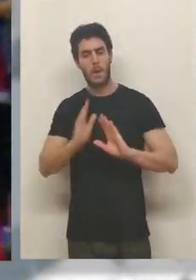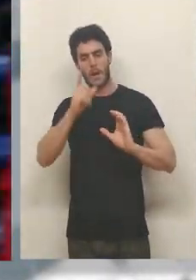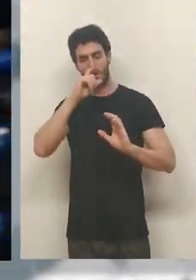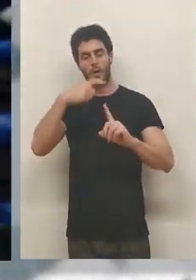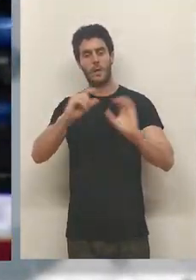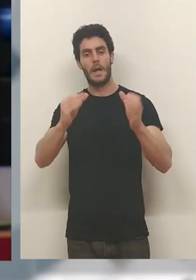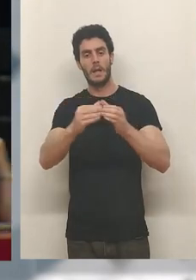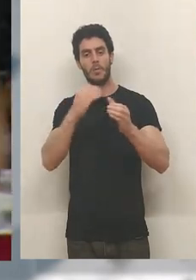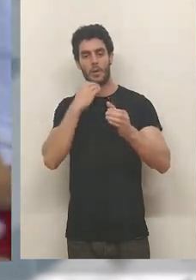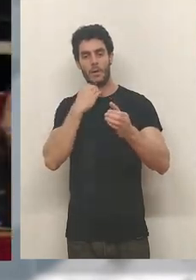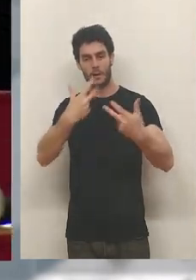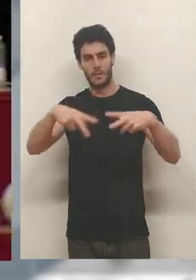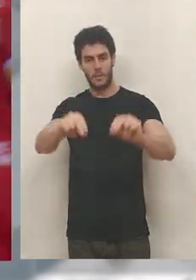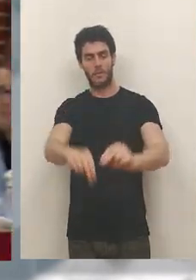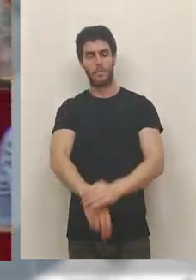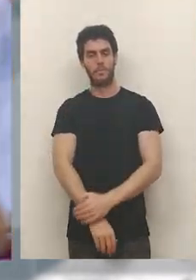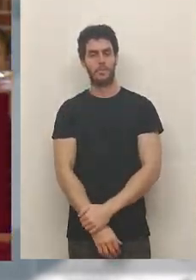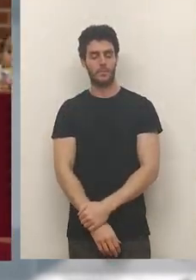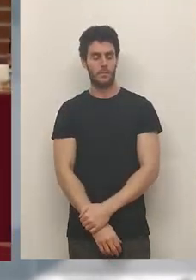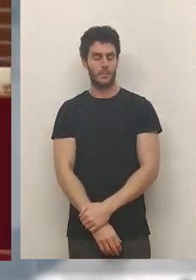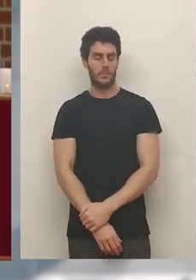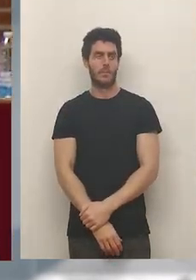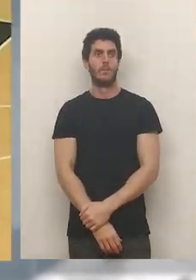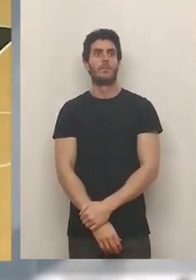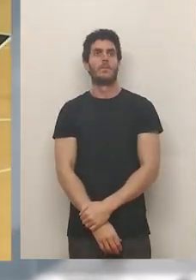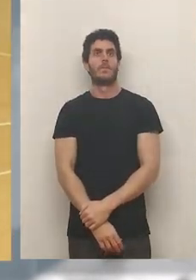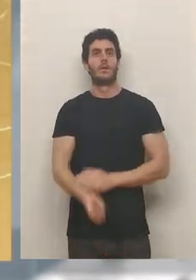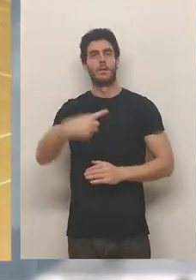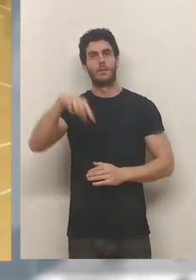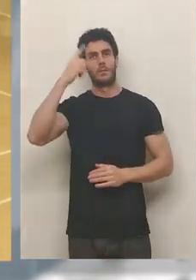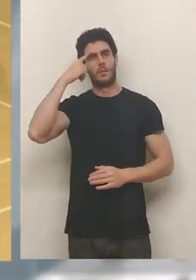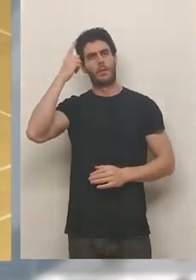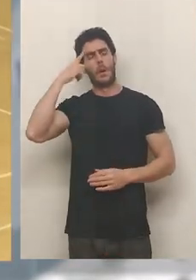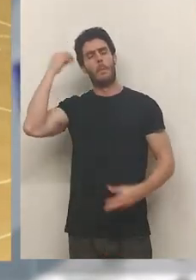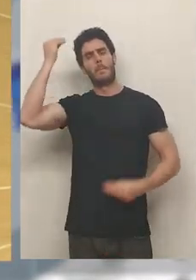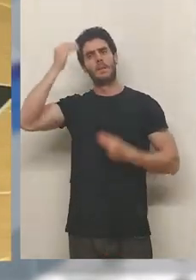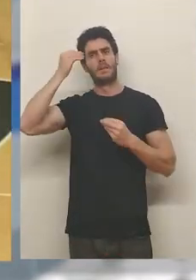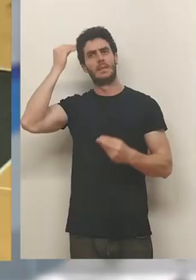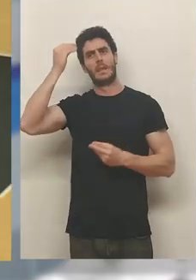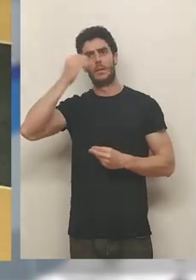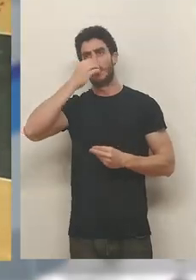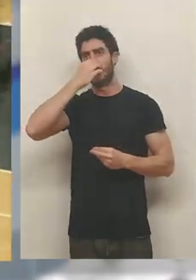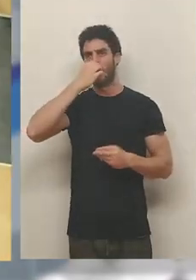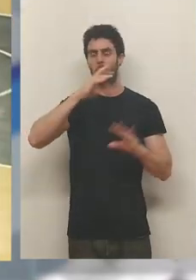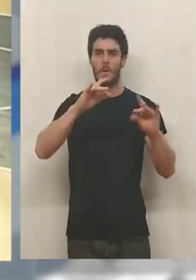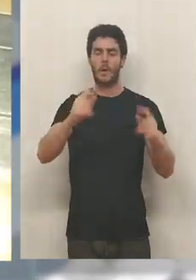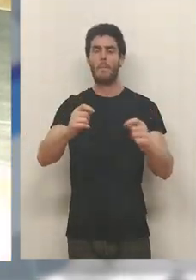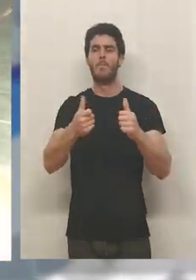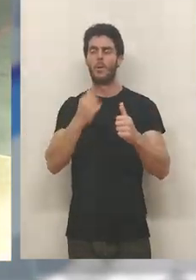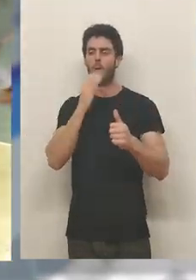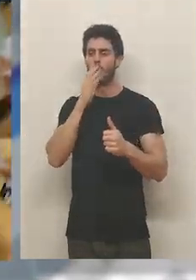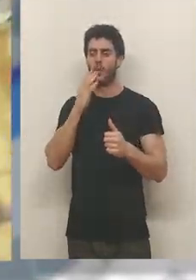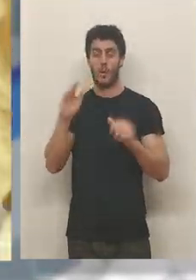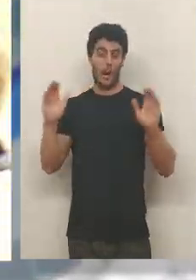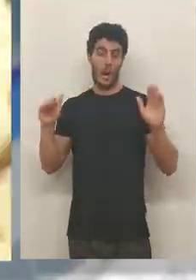con la plantilla del próximo curso prácticamente cerrada. O estamos pensando en retocar un